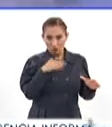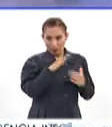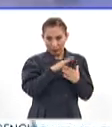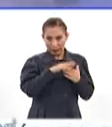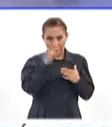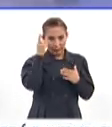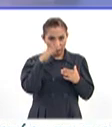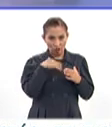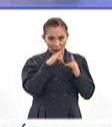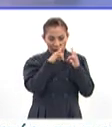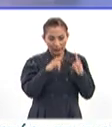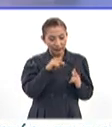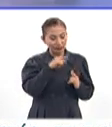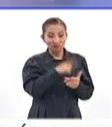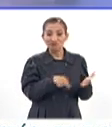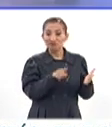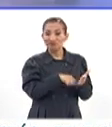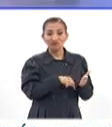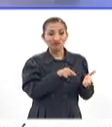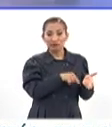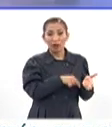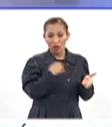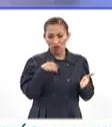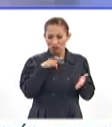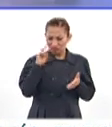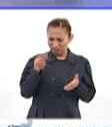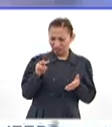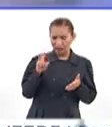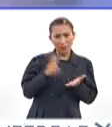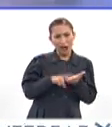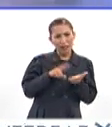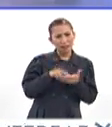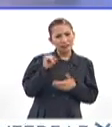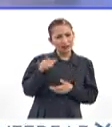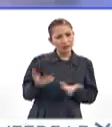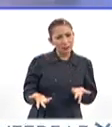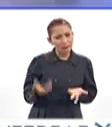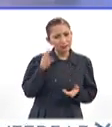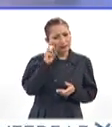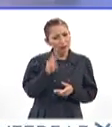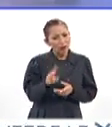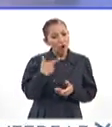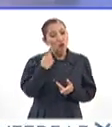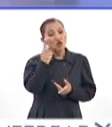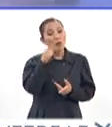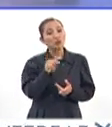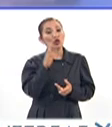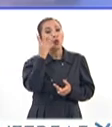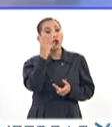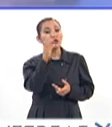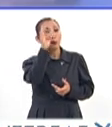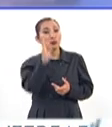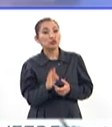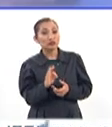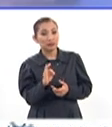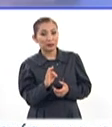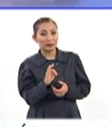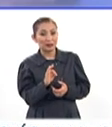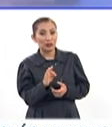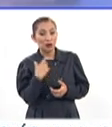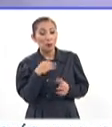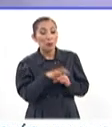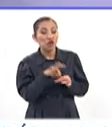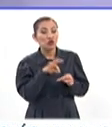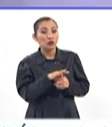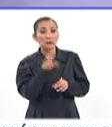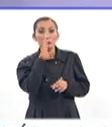mesa directiva de casilla como nulos. Cuando nosotros los encontramos como válidos, detectamos que fue el 1.4 de